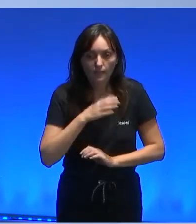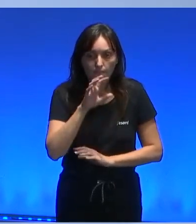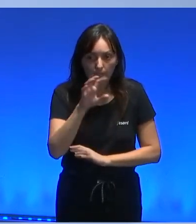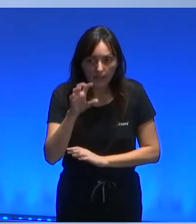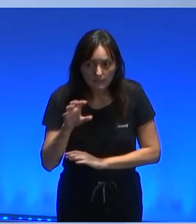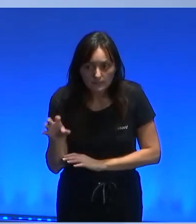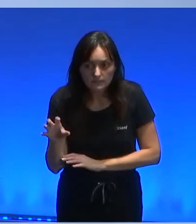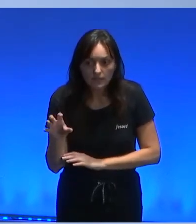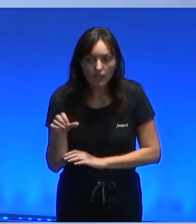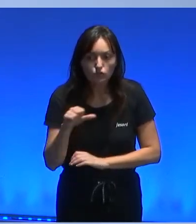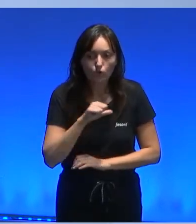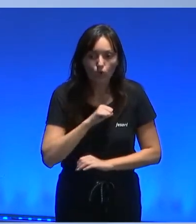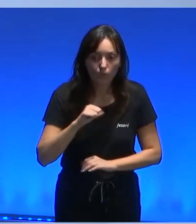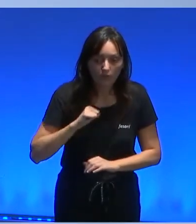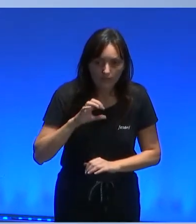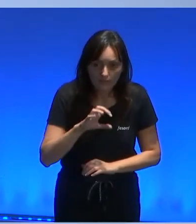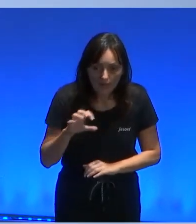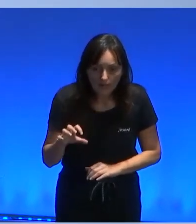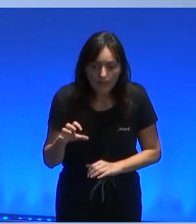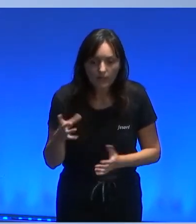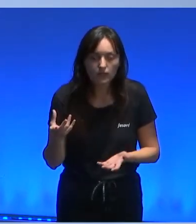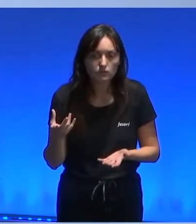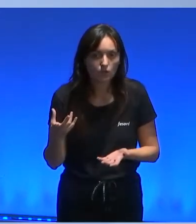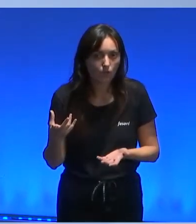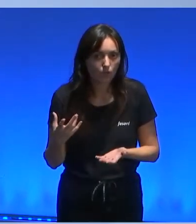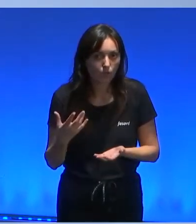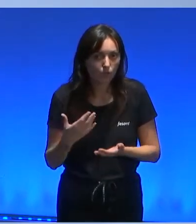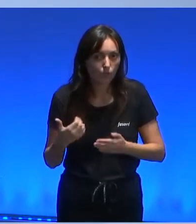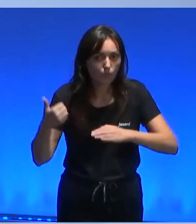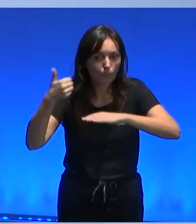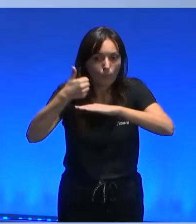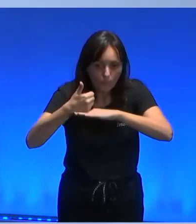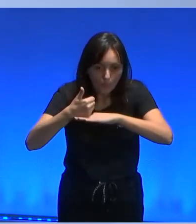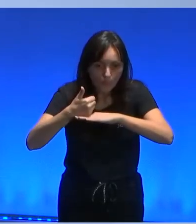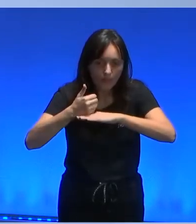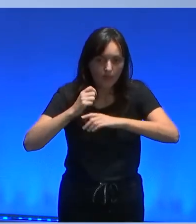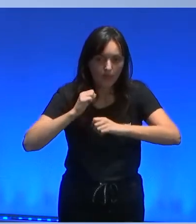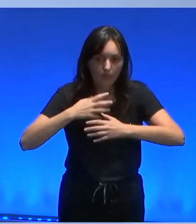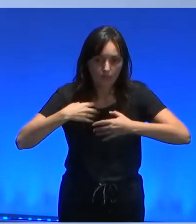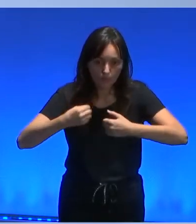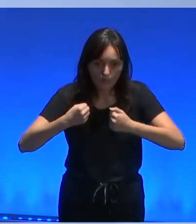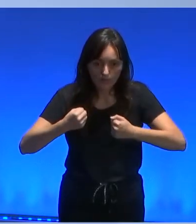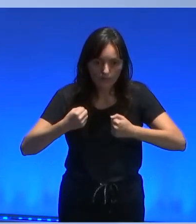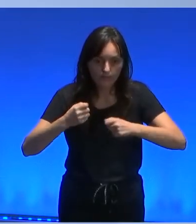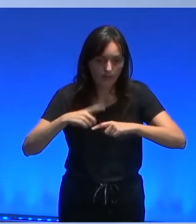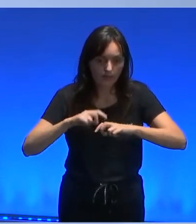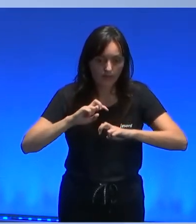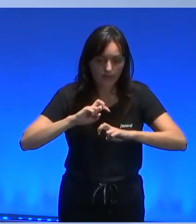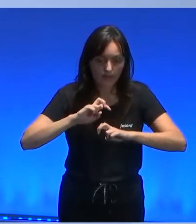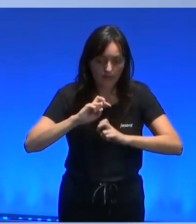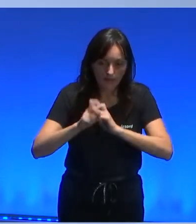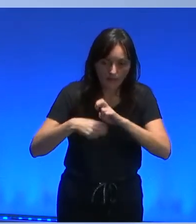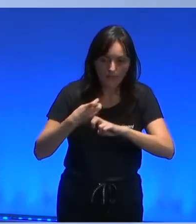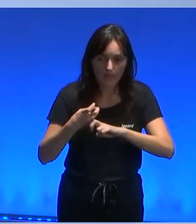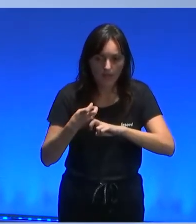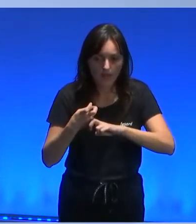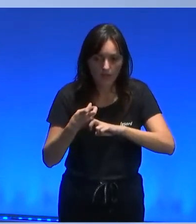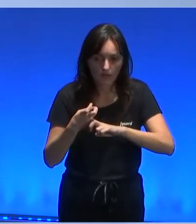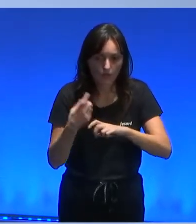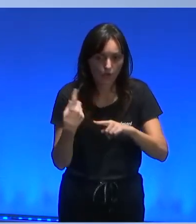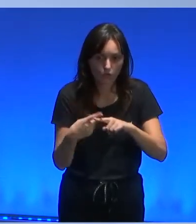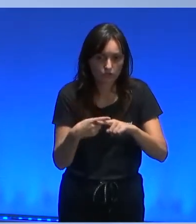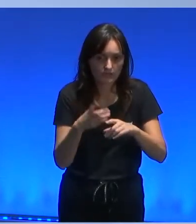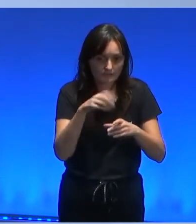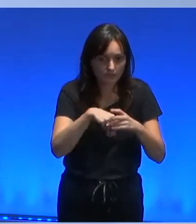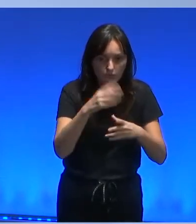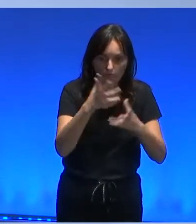nuestras comunidades, los que tienen poder para modificar hechos